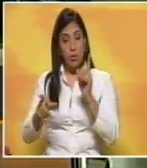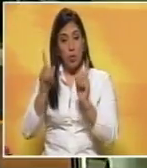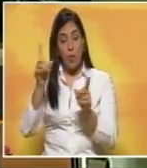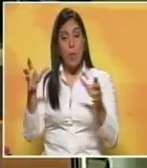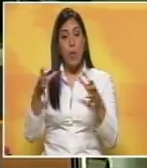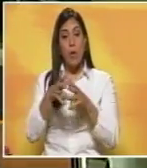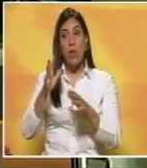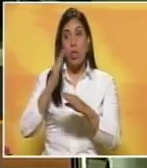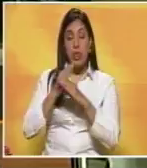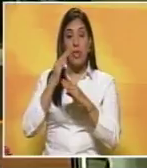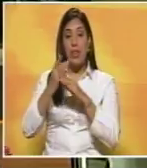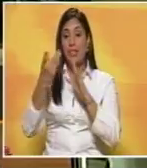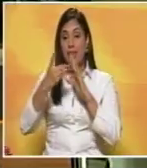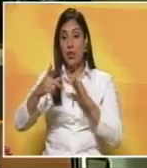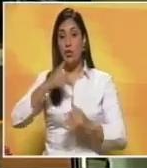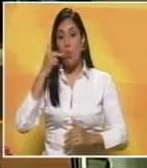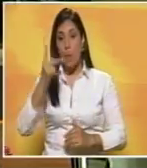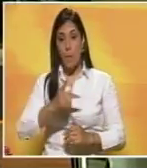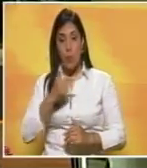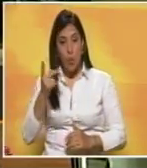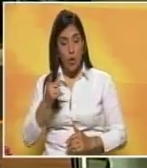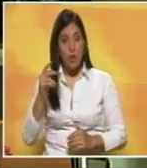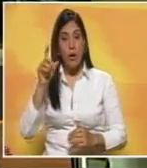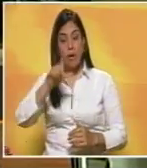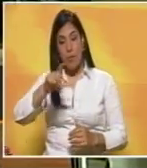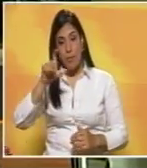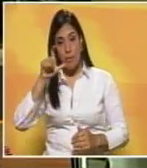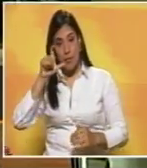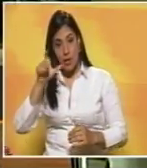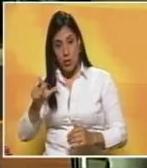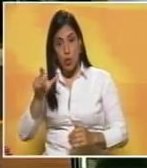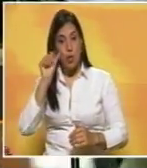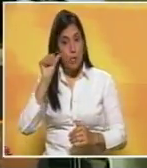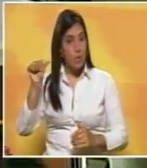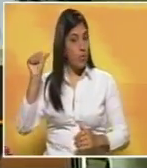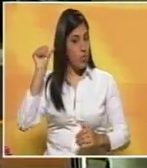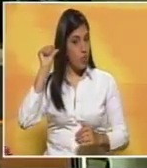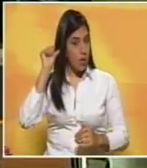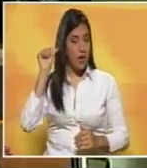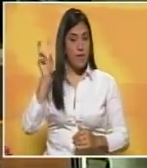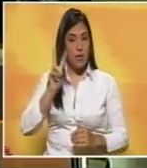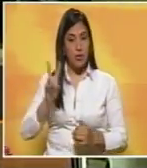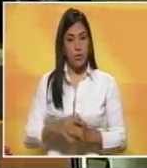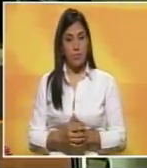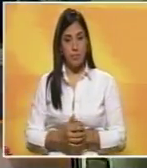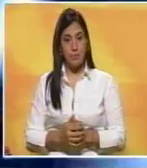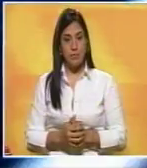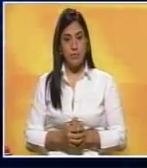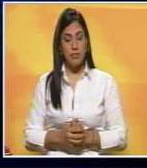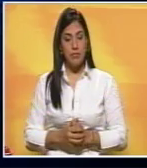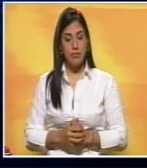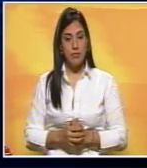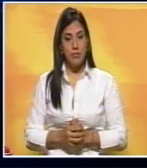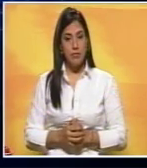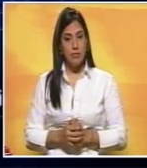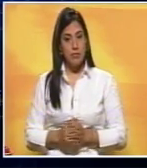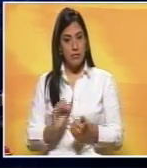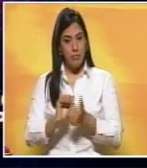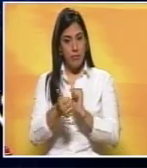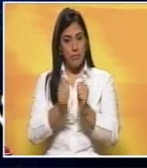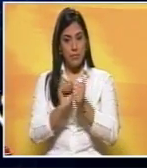que impidan los derechos políticos de los ciudadanos y ciudadanas venezolanos.